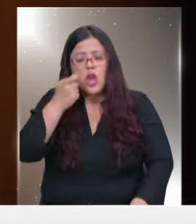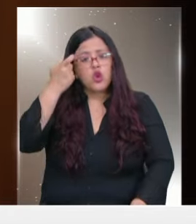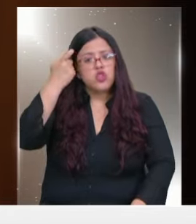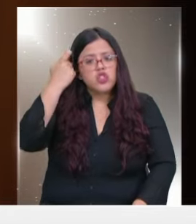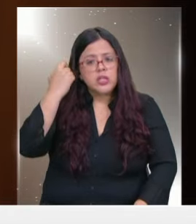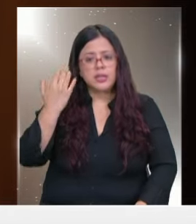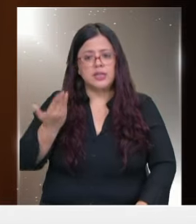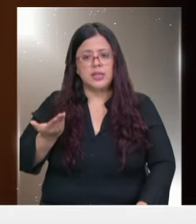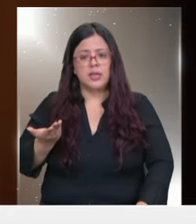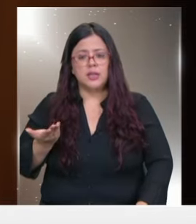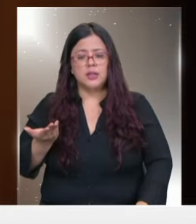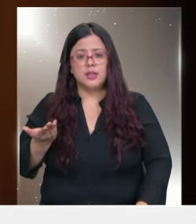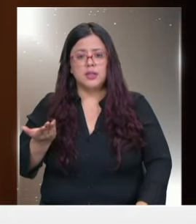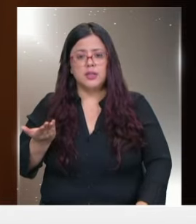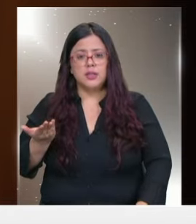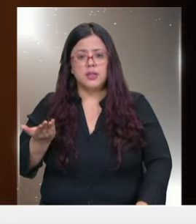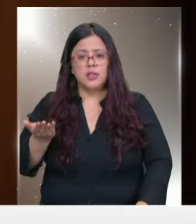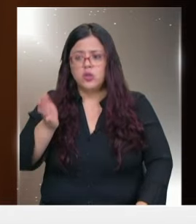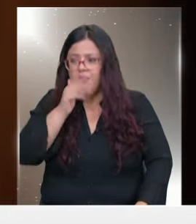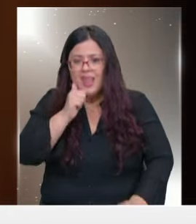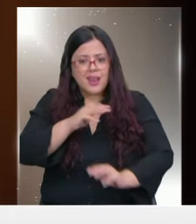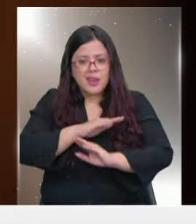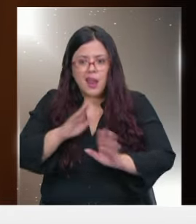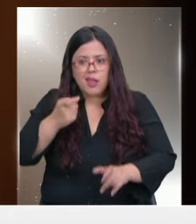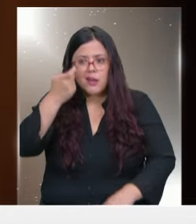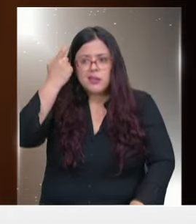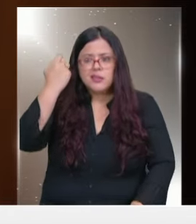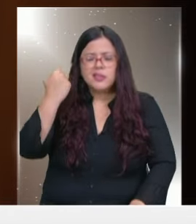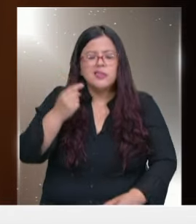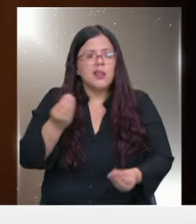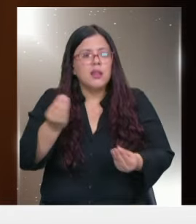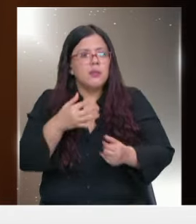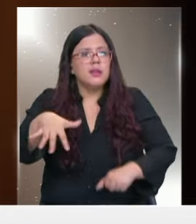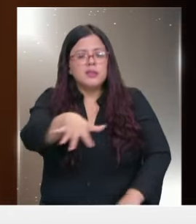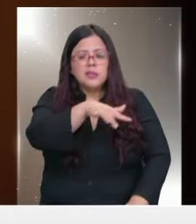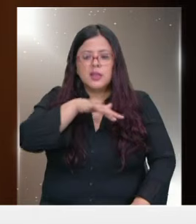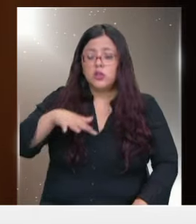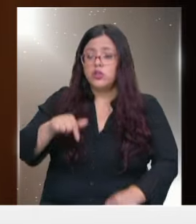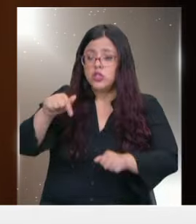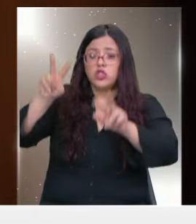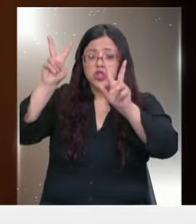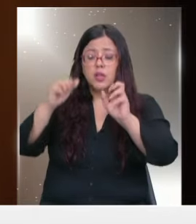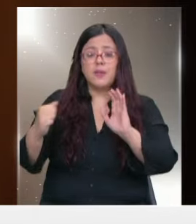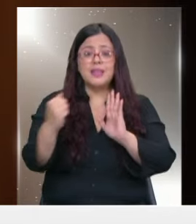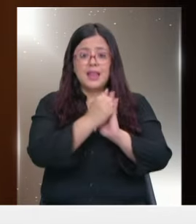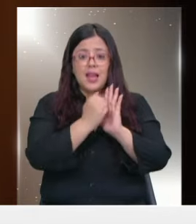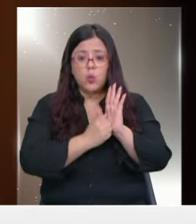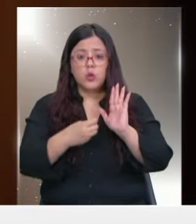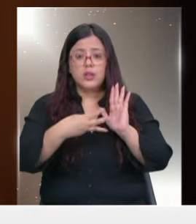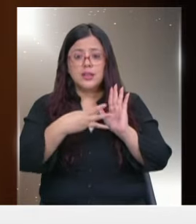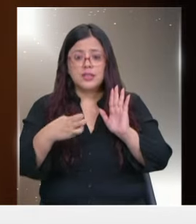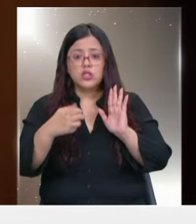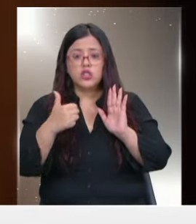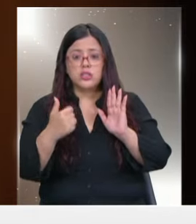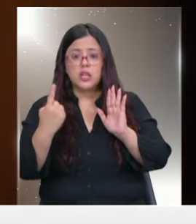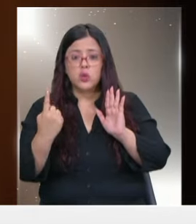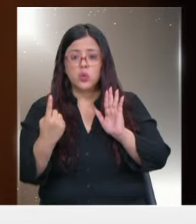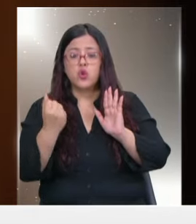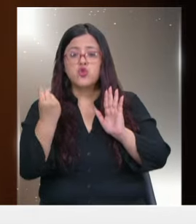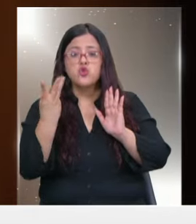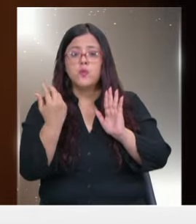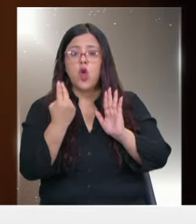que... no tenía ninguna conciencia de lo que estaba ocurriendo. Y en esos casos, de acuerdo al artículo 361, número